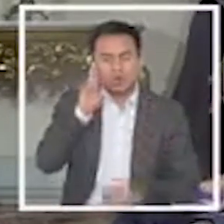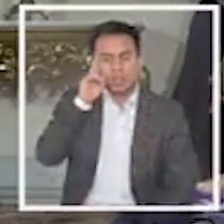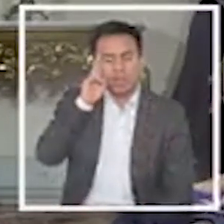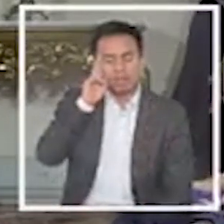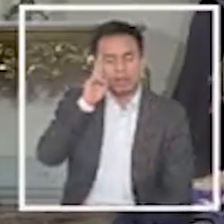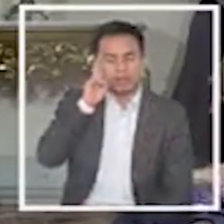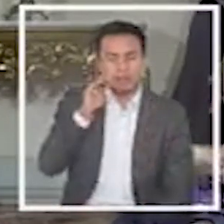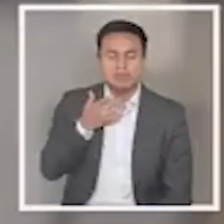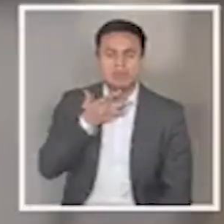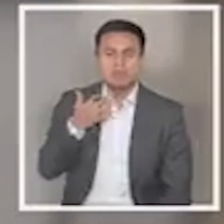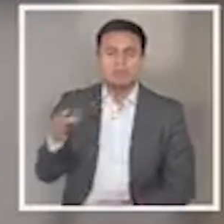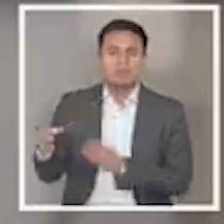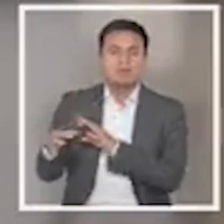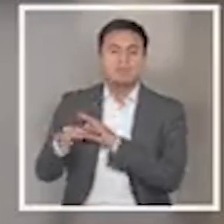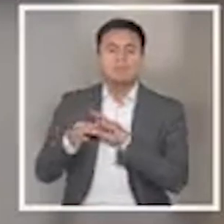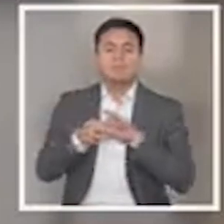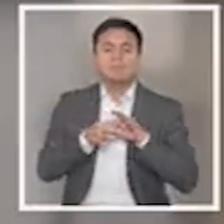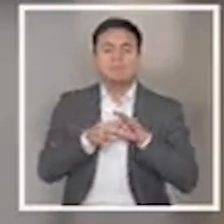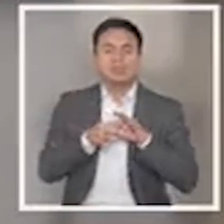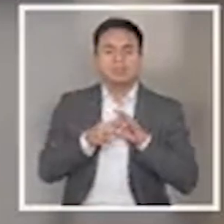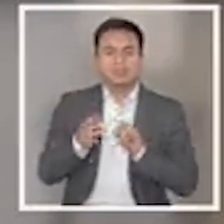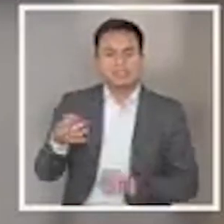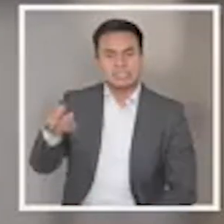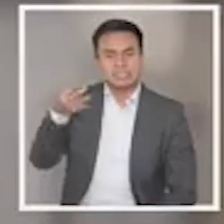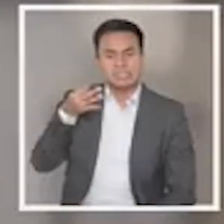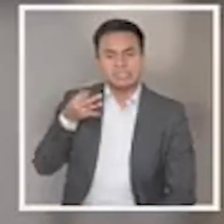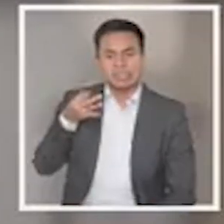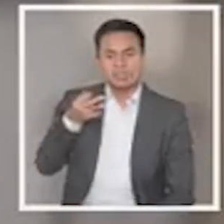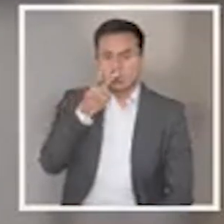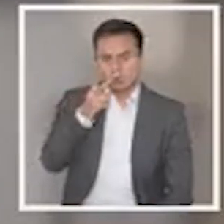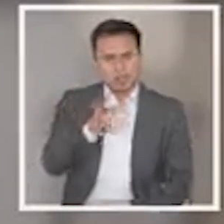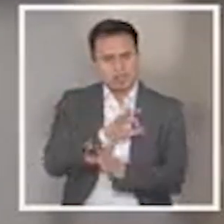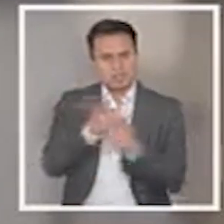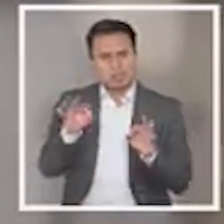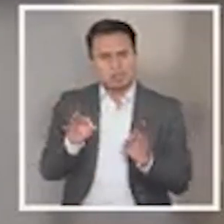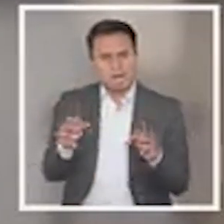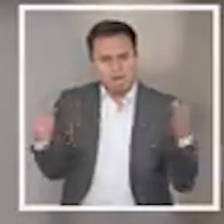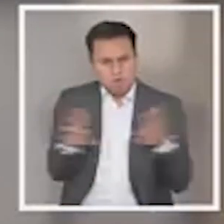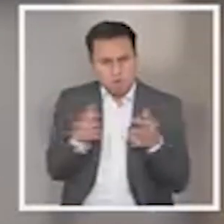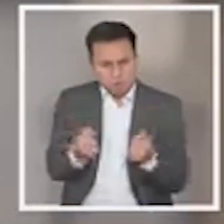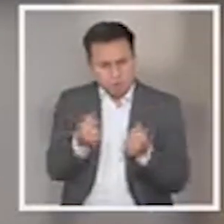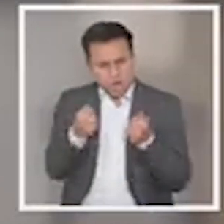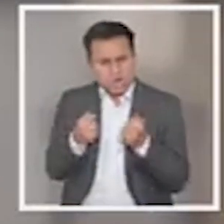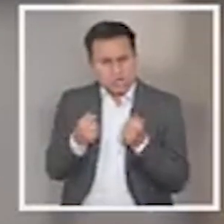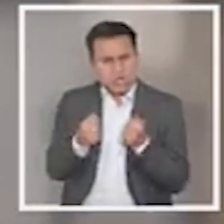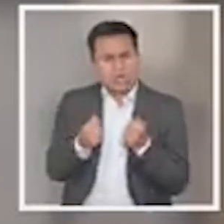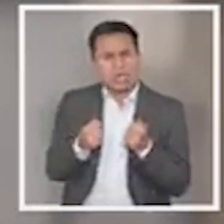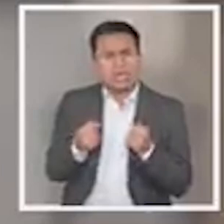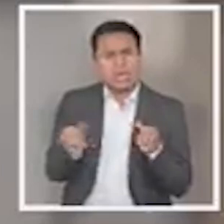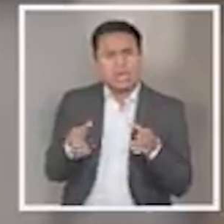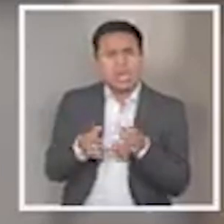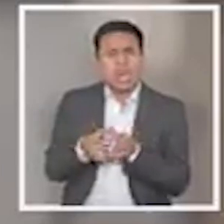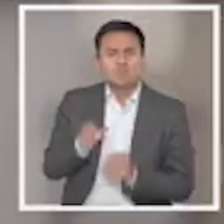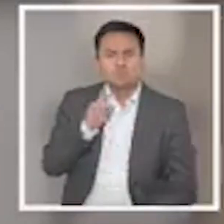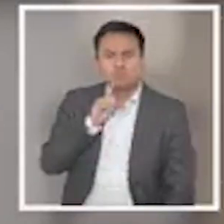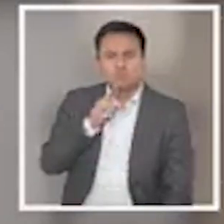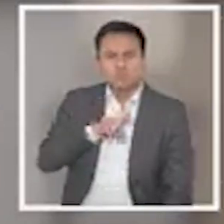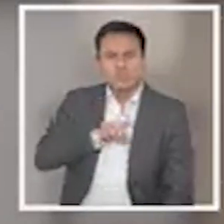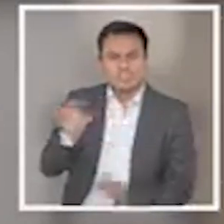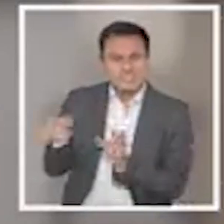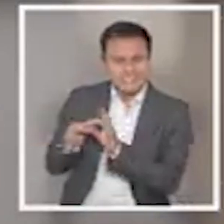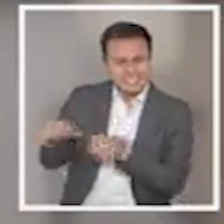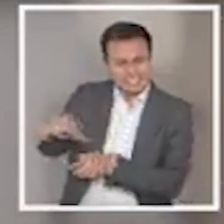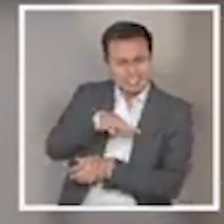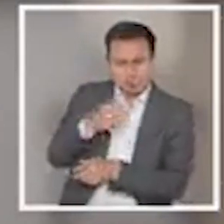particularmente. La recordaba porque decía que no había visto nunca tanta ferocidad en el ejército realista,